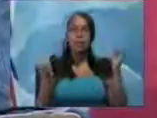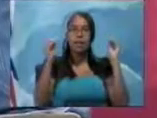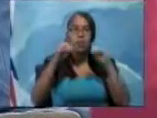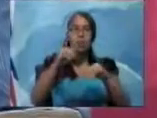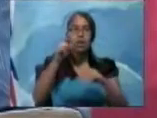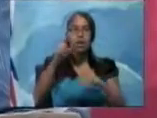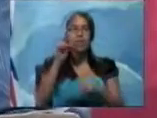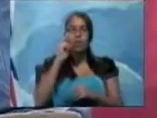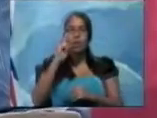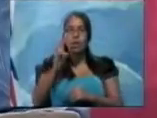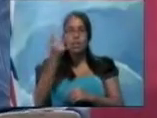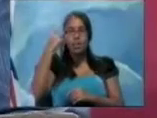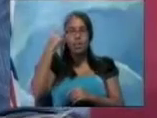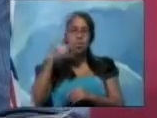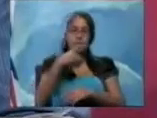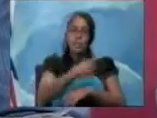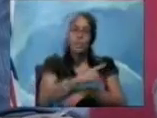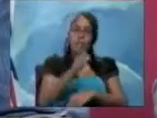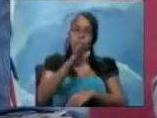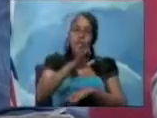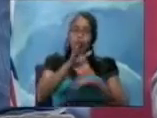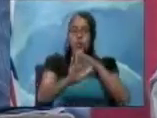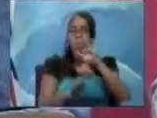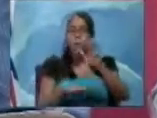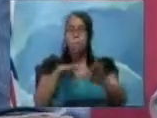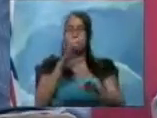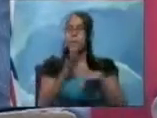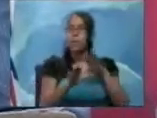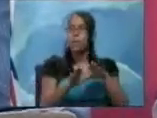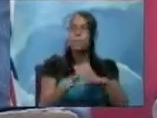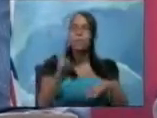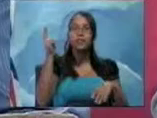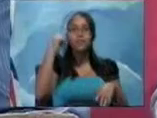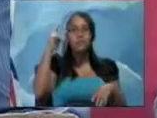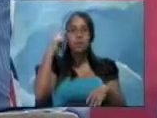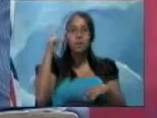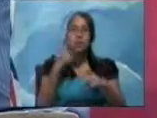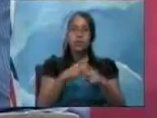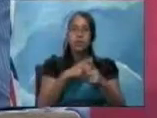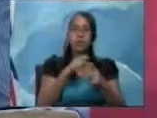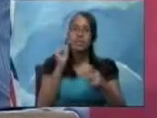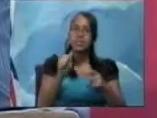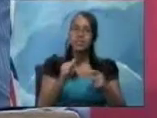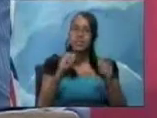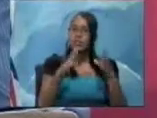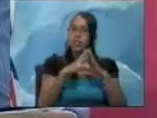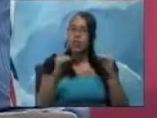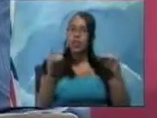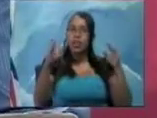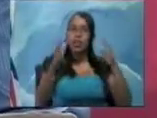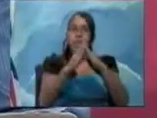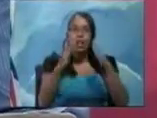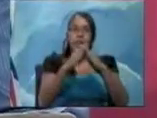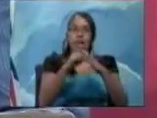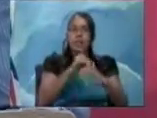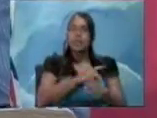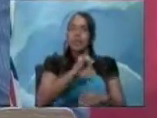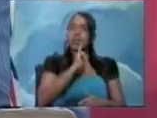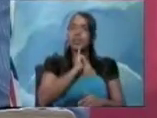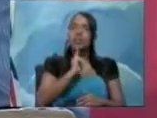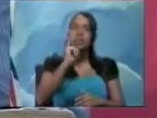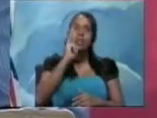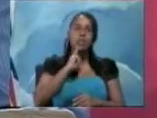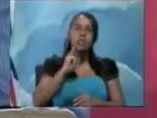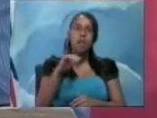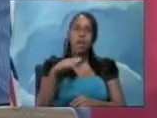enemigo por estrado de tus pies sepa pues ciertísimo toda la casa de Israel